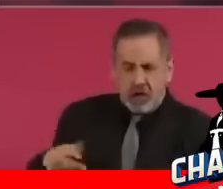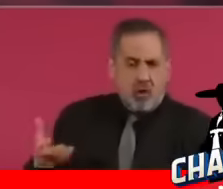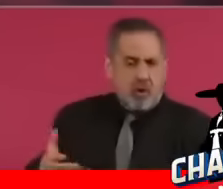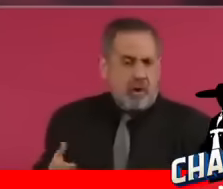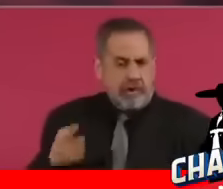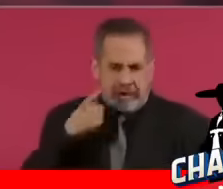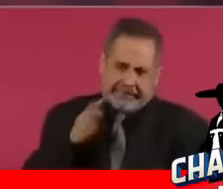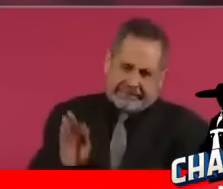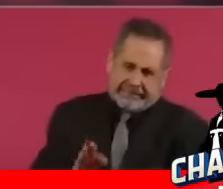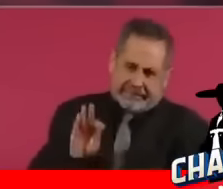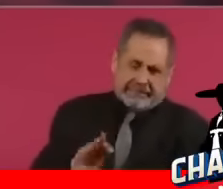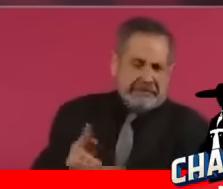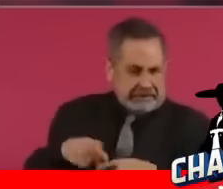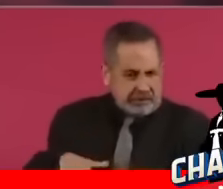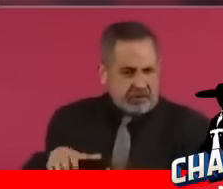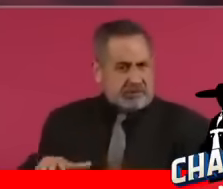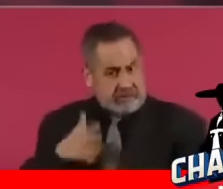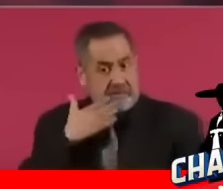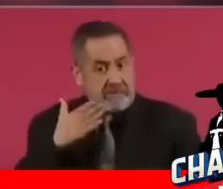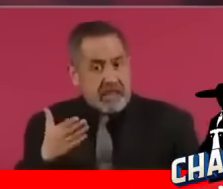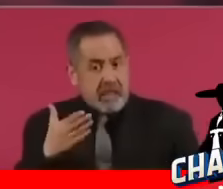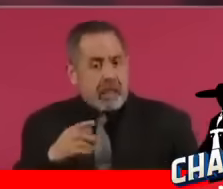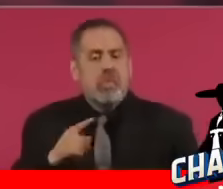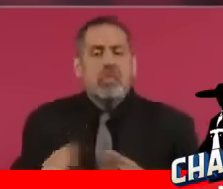en beneficio del pueblo de México.